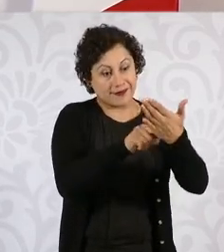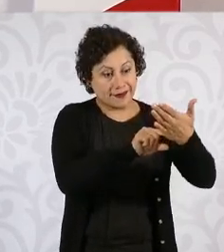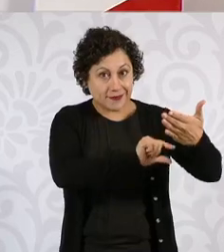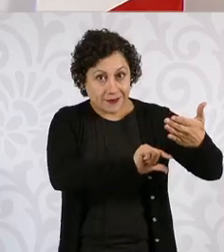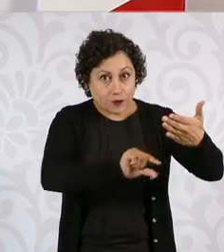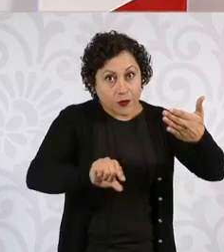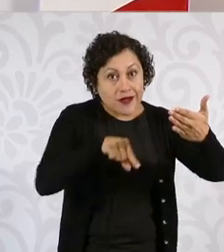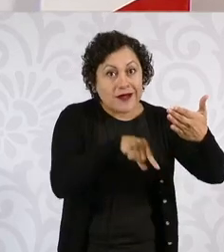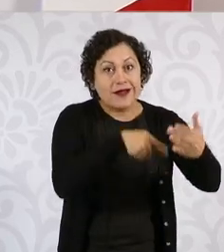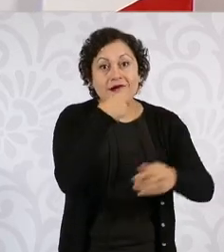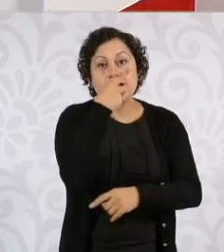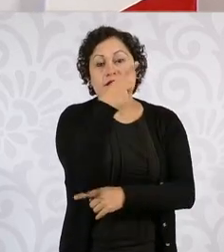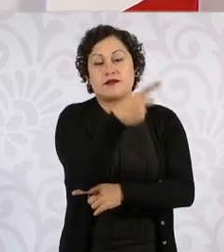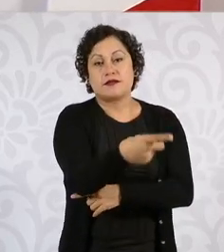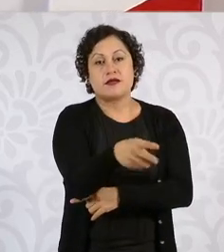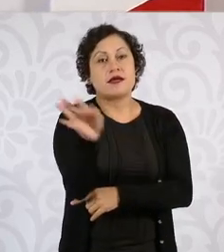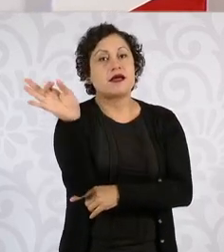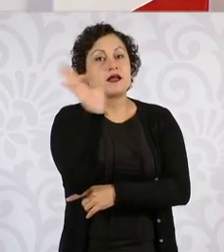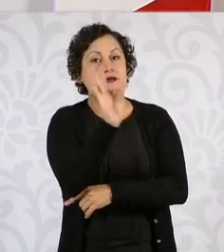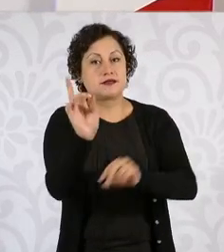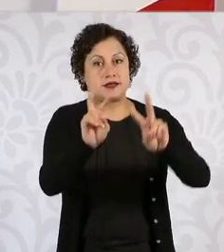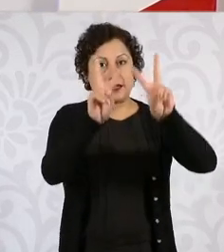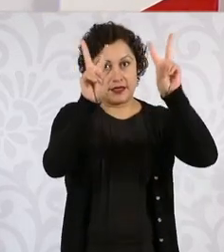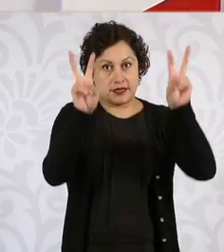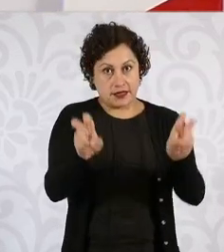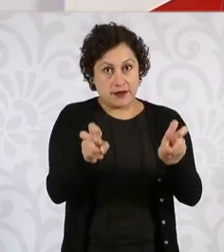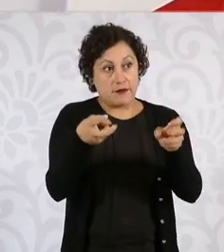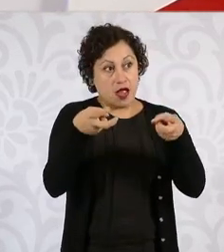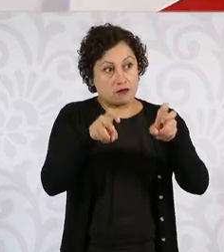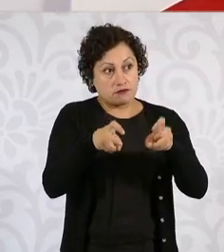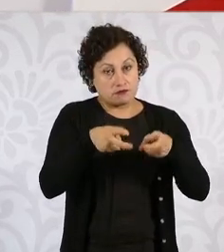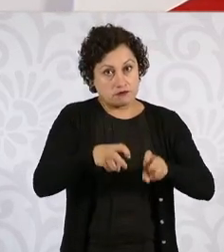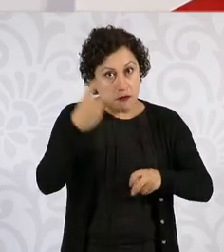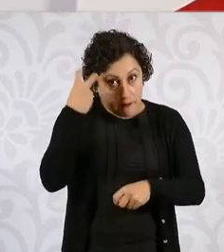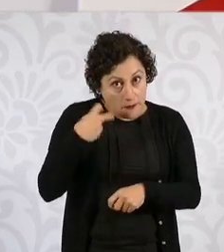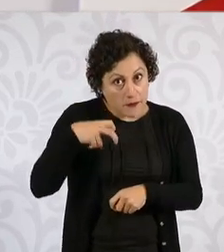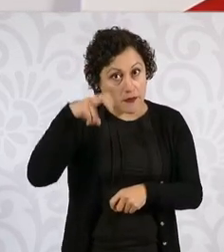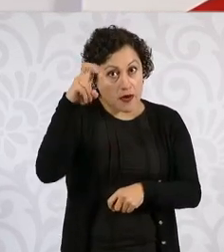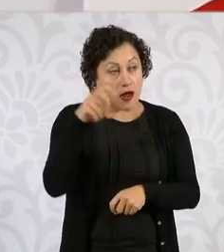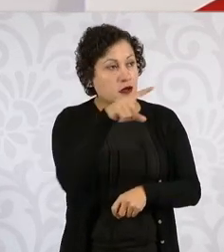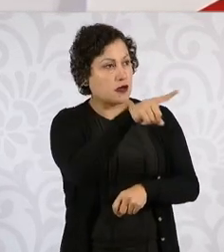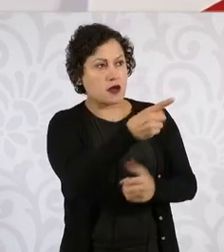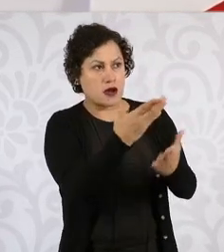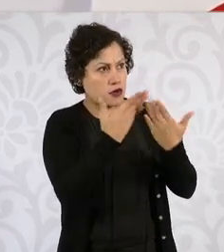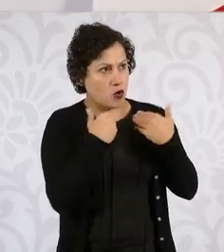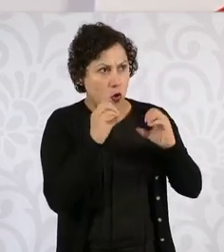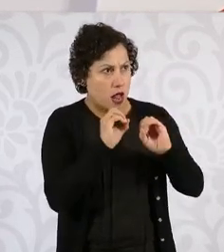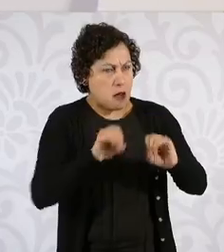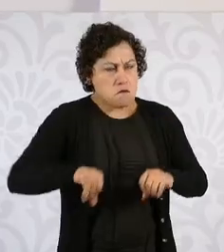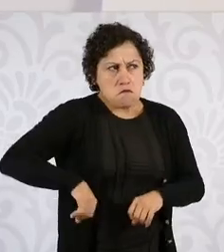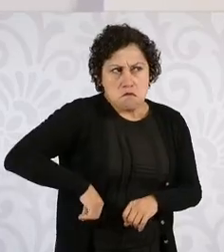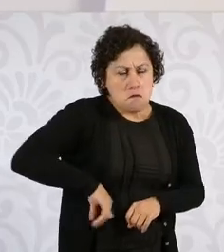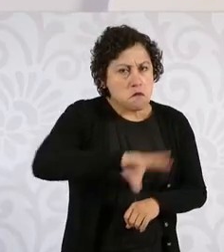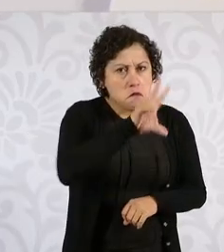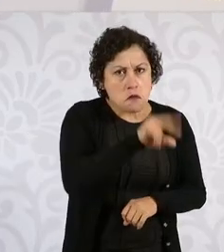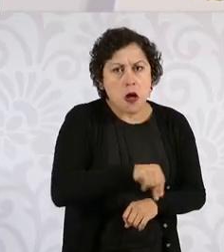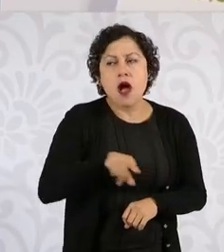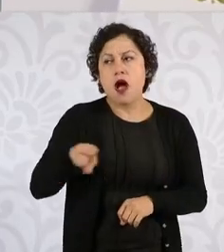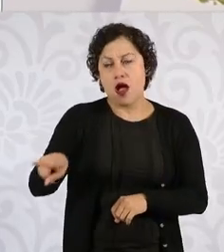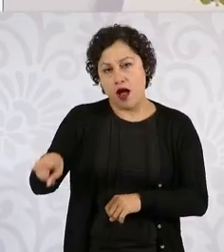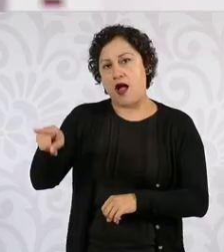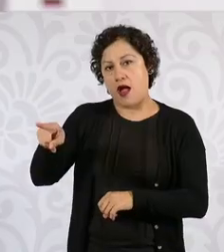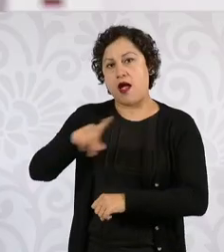que en el caso de pasajeros, si no los desarrollaba el privado, los podía desarrollar el Estado. Podrían